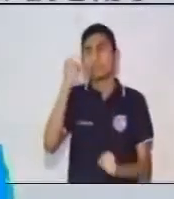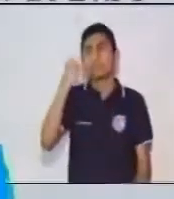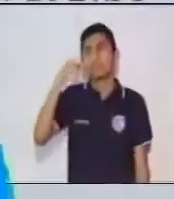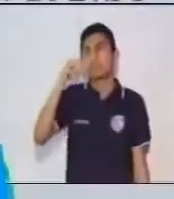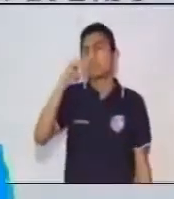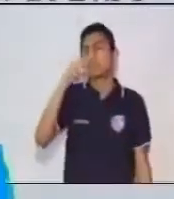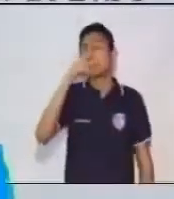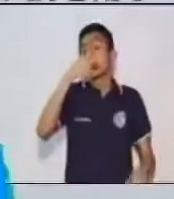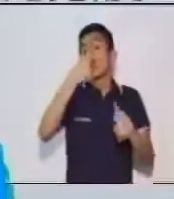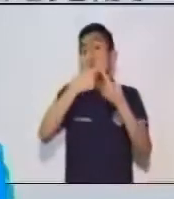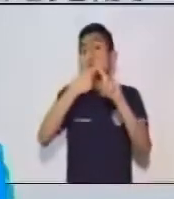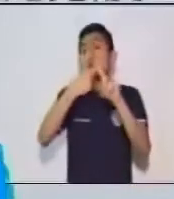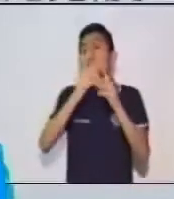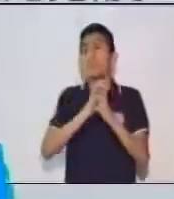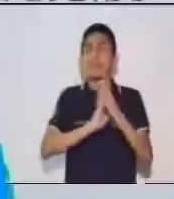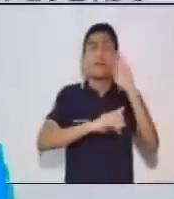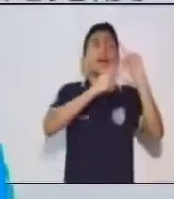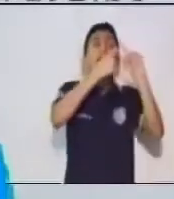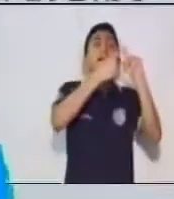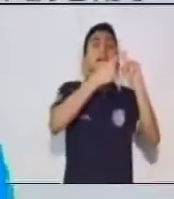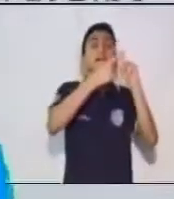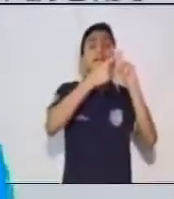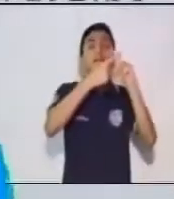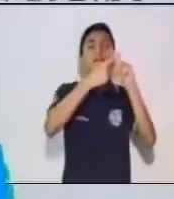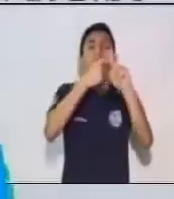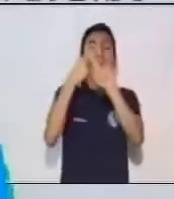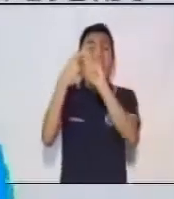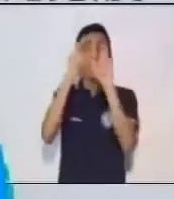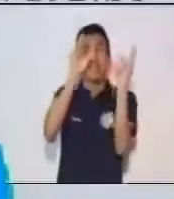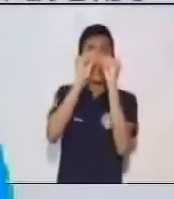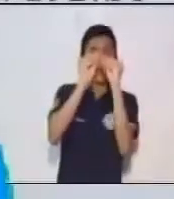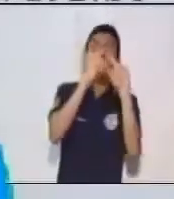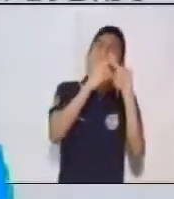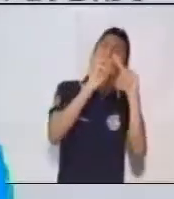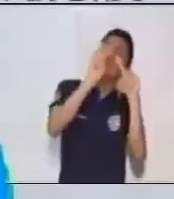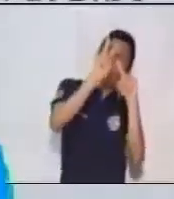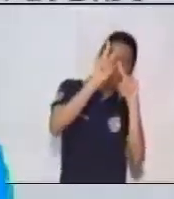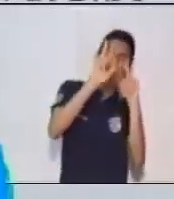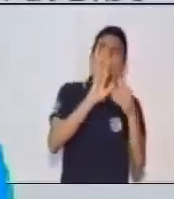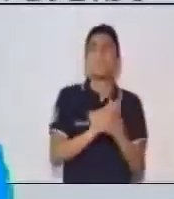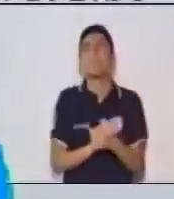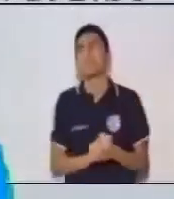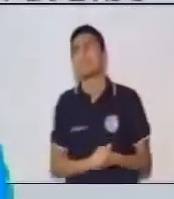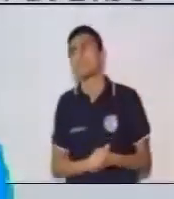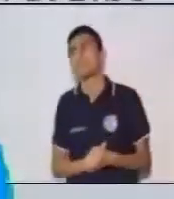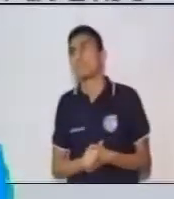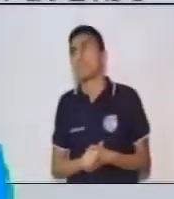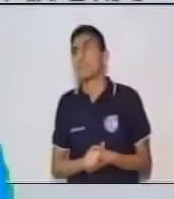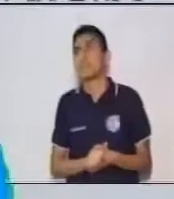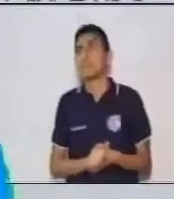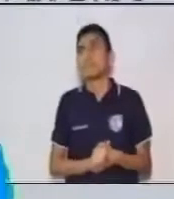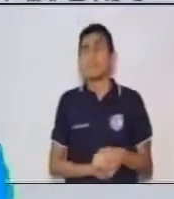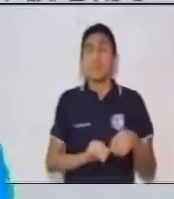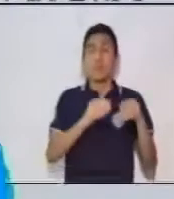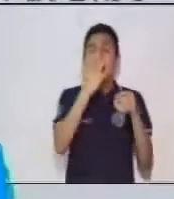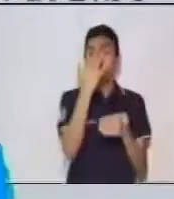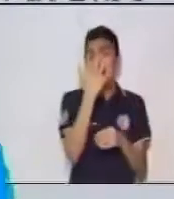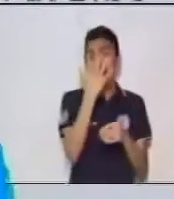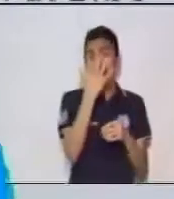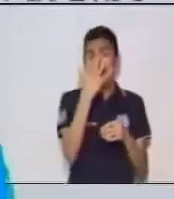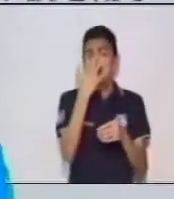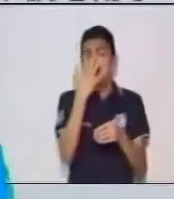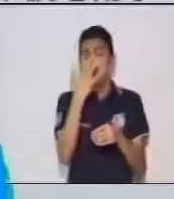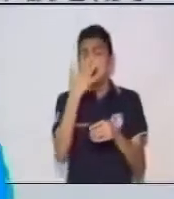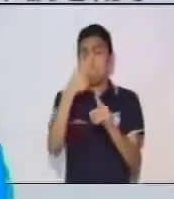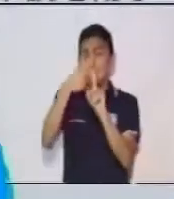Podemos multiplicar x por x y nos va a dar x cuadrado y hacer la multiplicación de estos dos